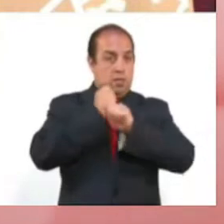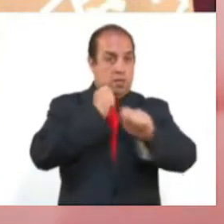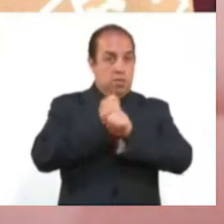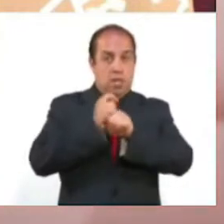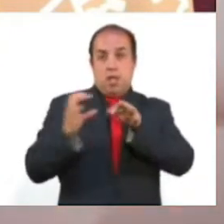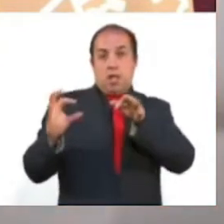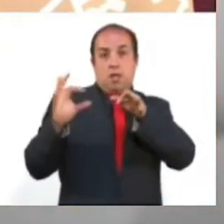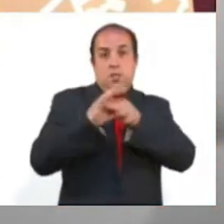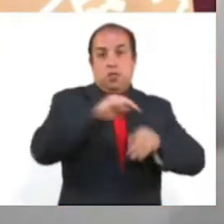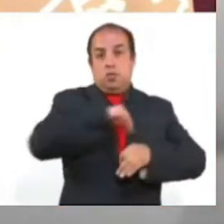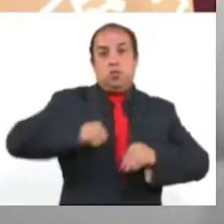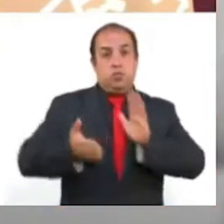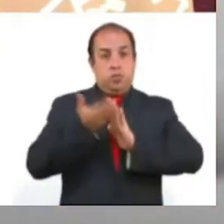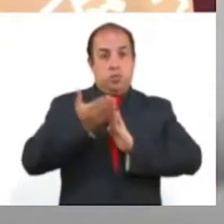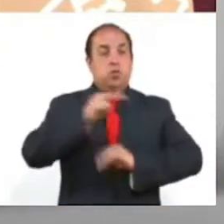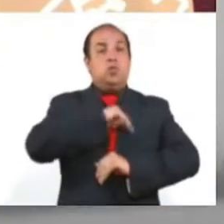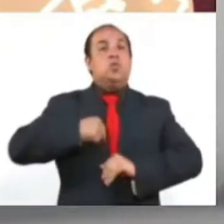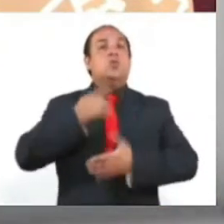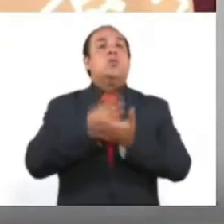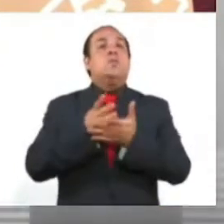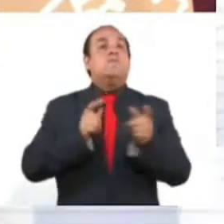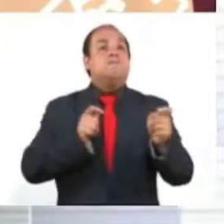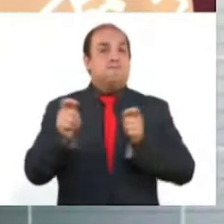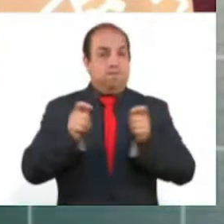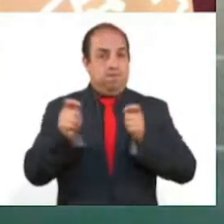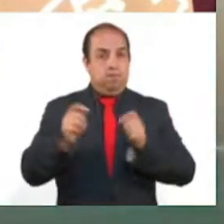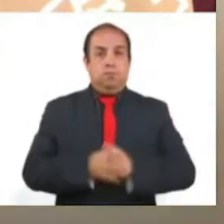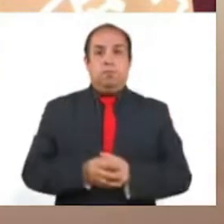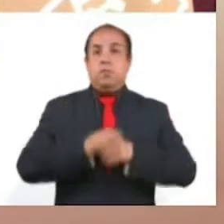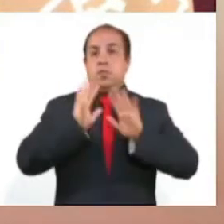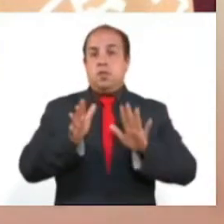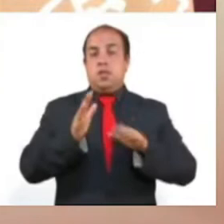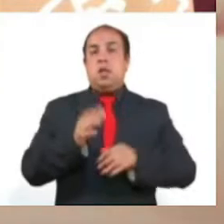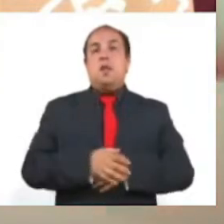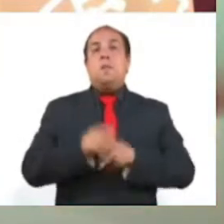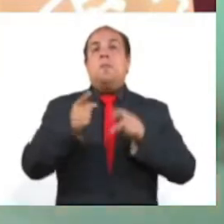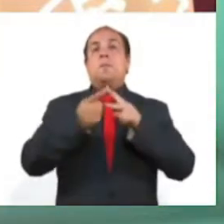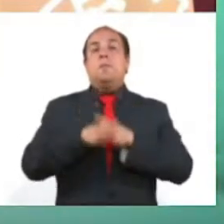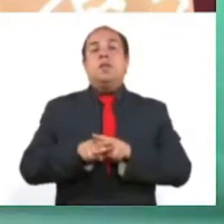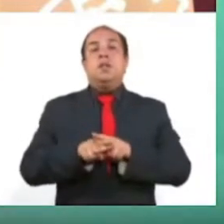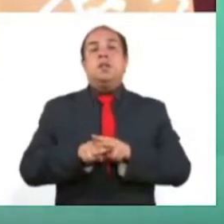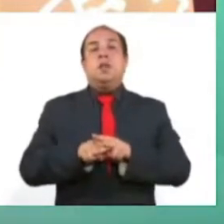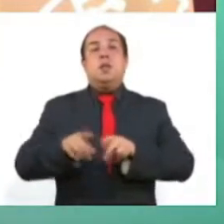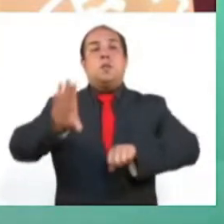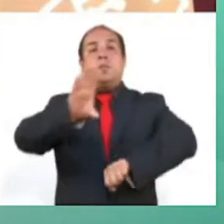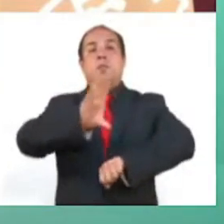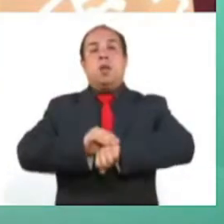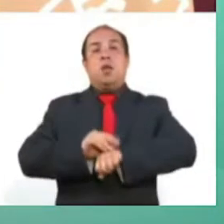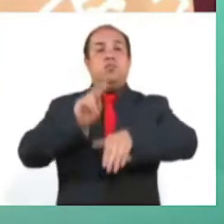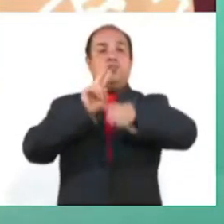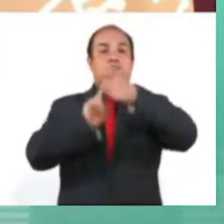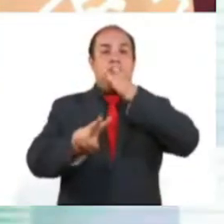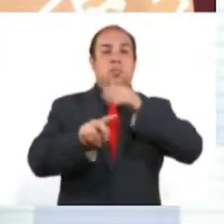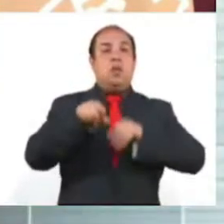si nosotros nada más estaríamos operando están ya por salir la licitación para los trolebuses que van a operar